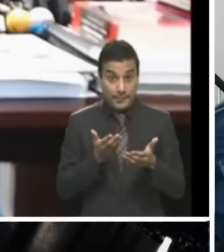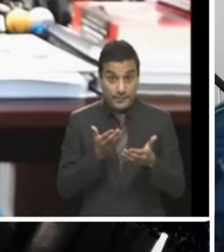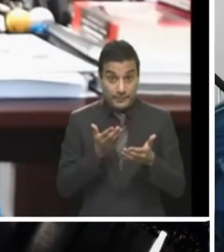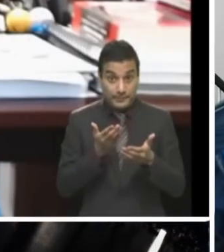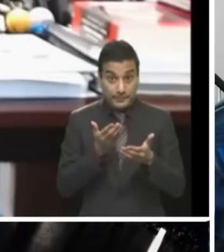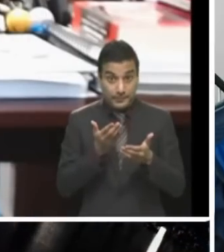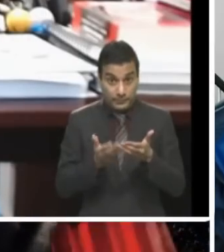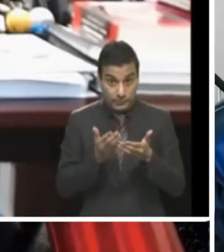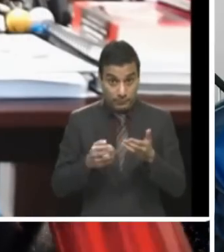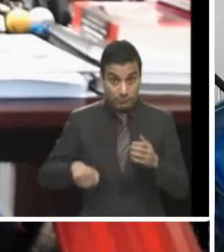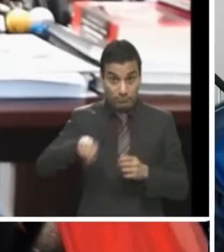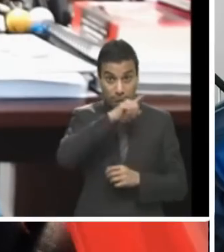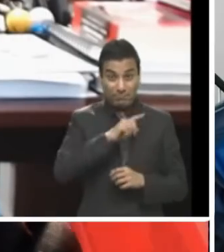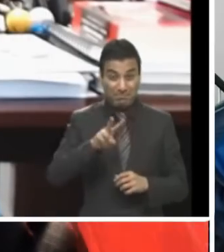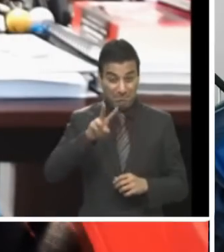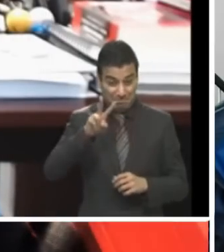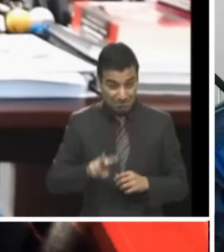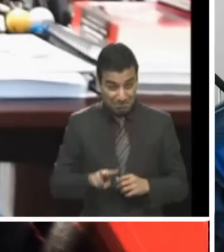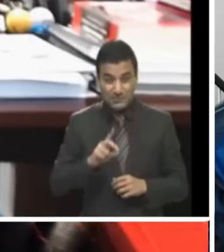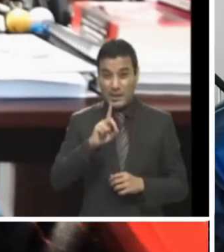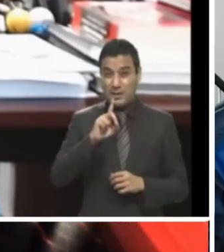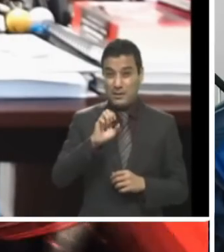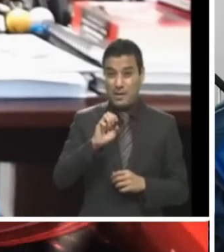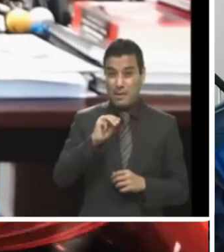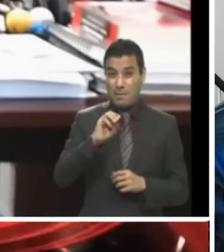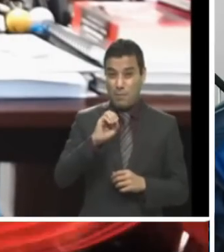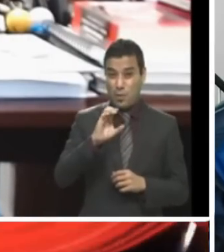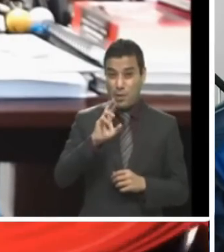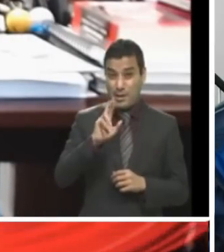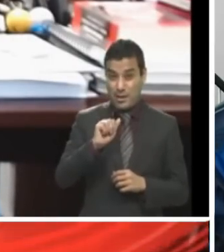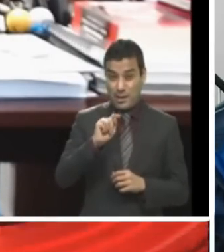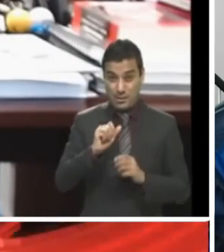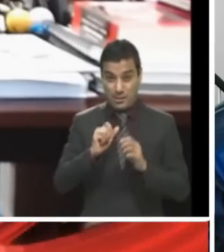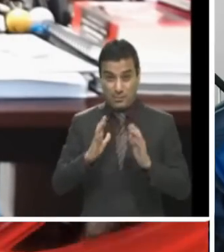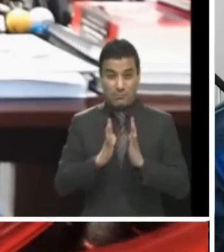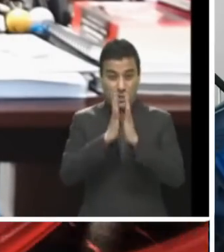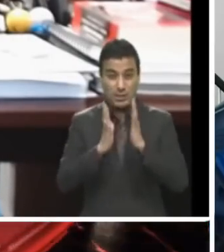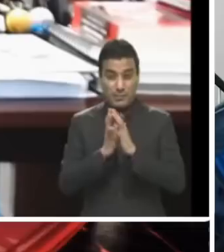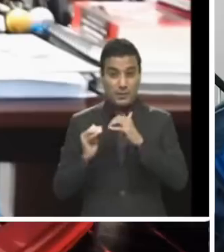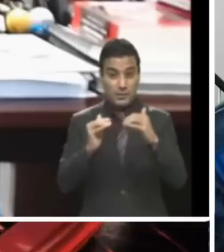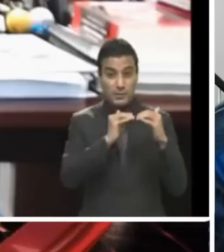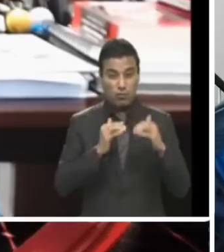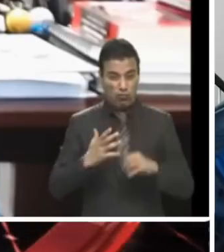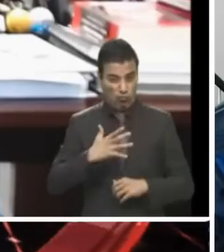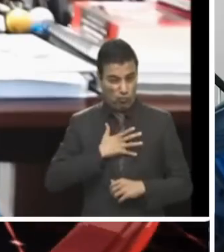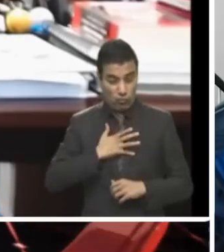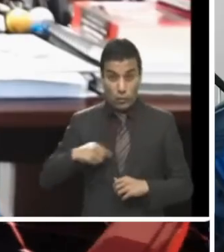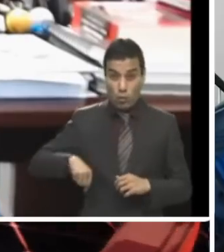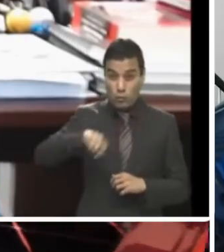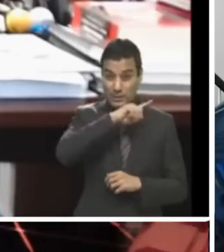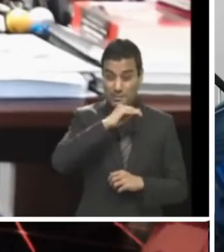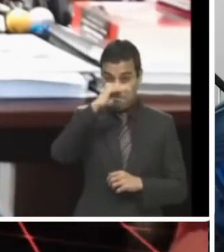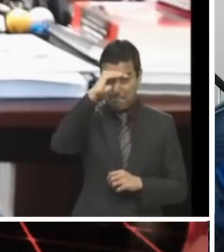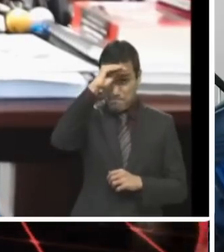un auténtico demócrata si se es alguien abierto y profundamente convencido de que el diálogo